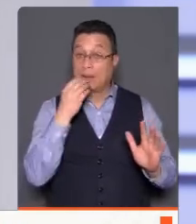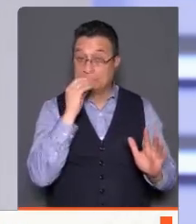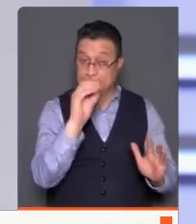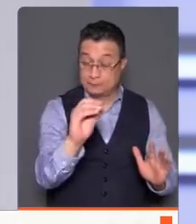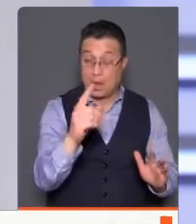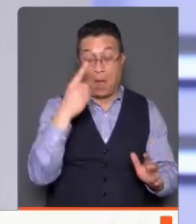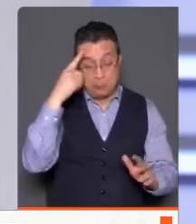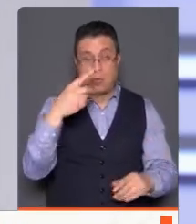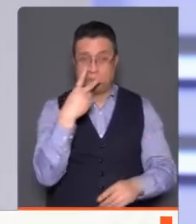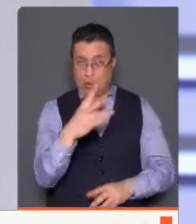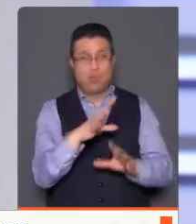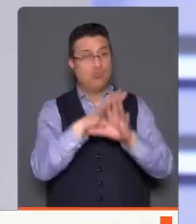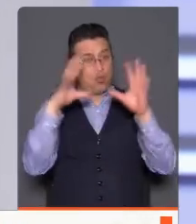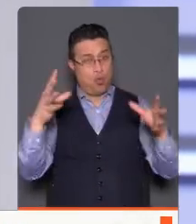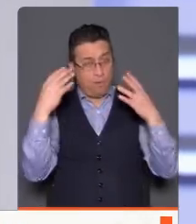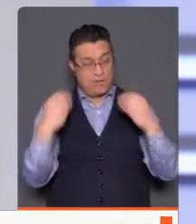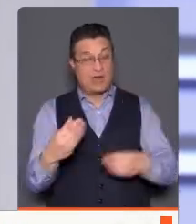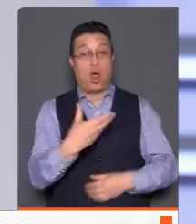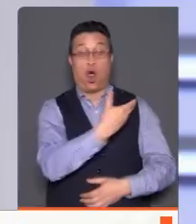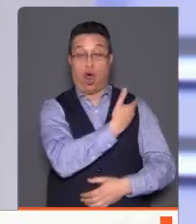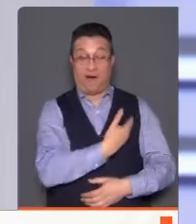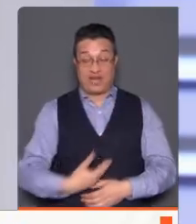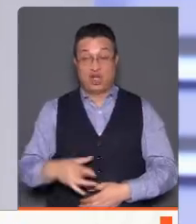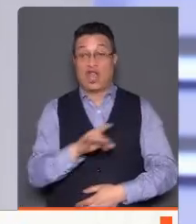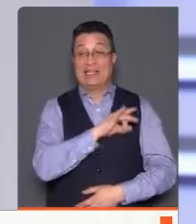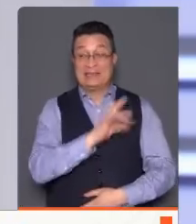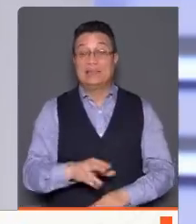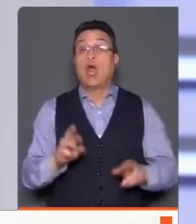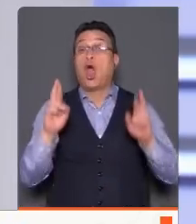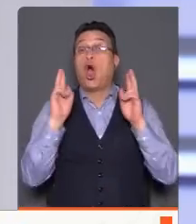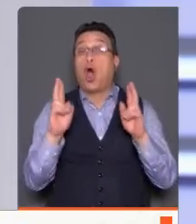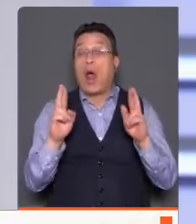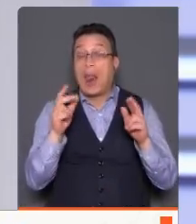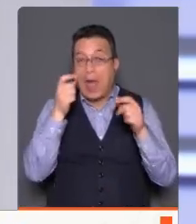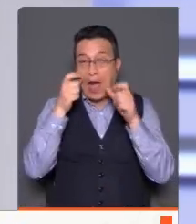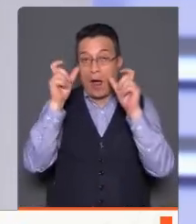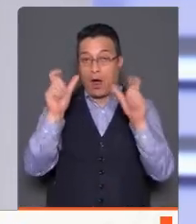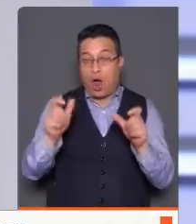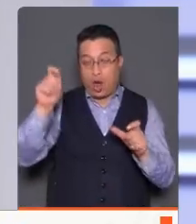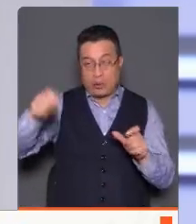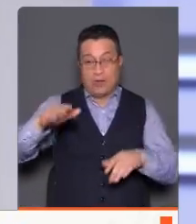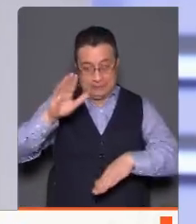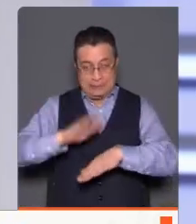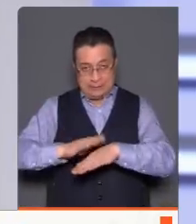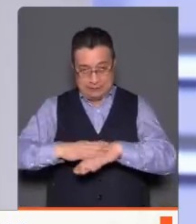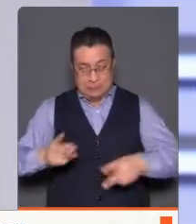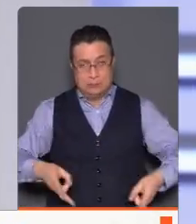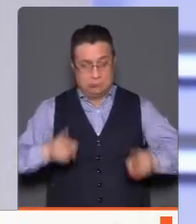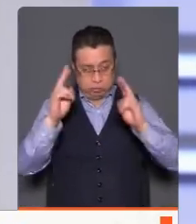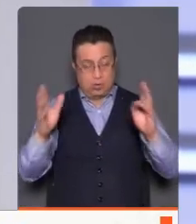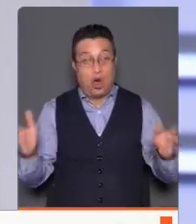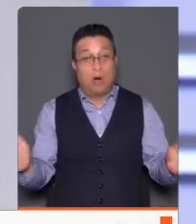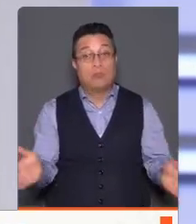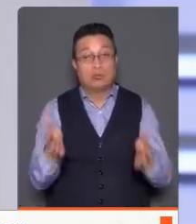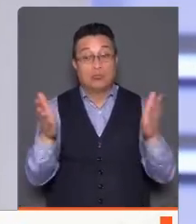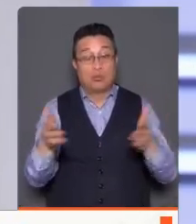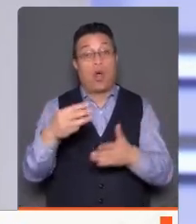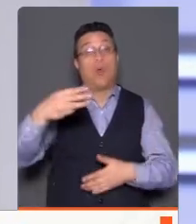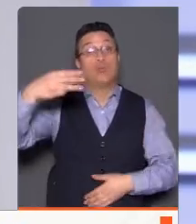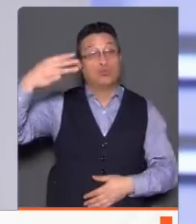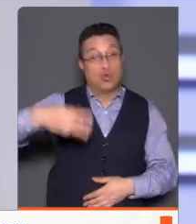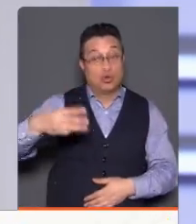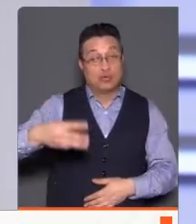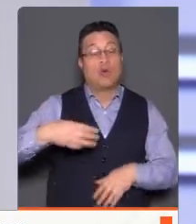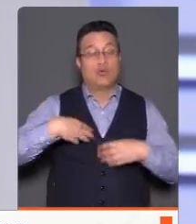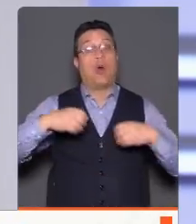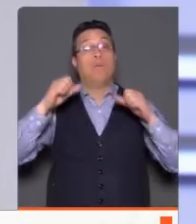bien que el gobierno de Chile, y ojalá el Contralor hubiese no solo autorizado, promovido que los municipios hubiésemos